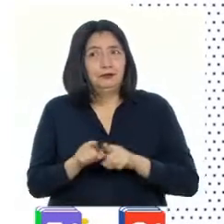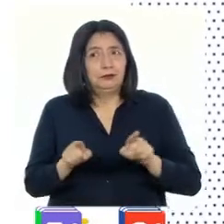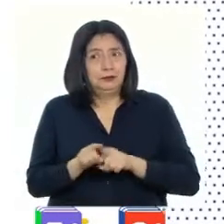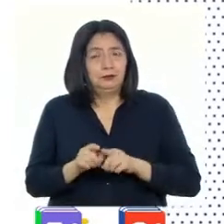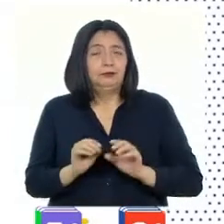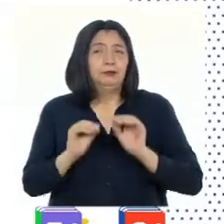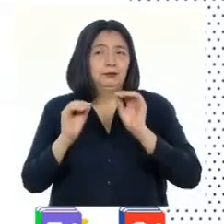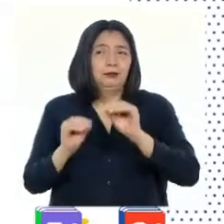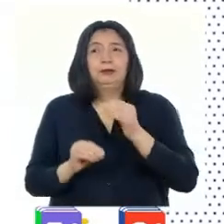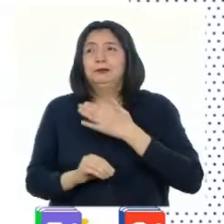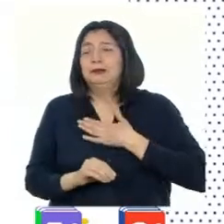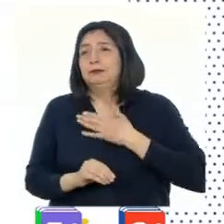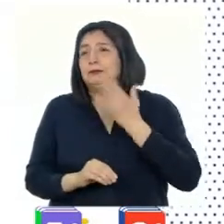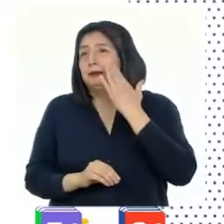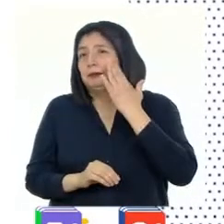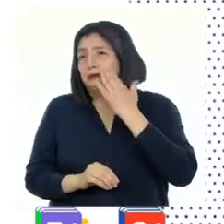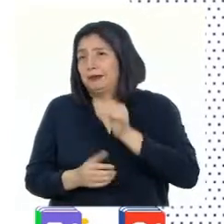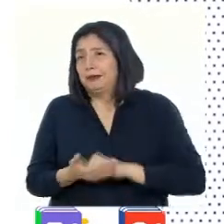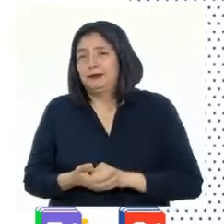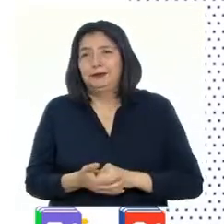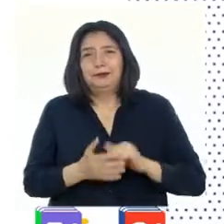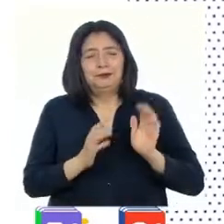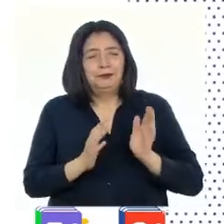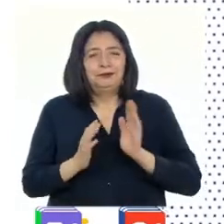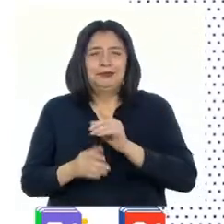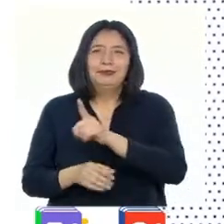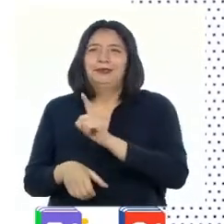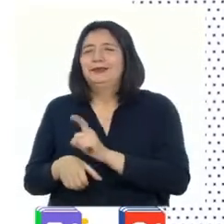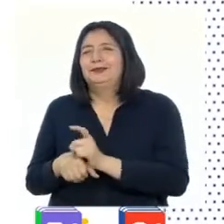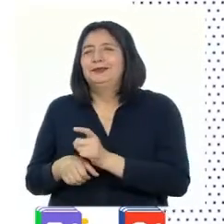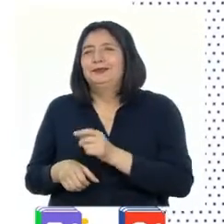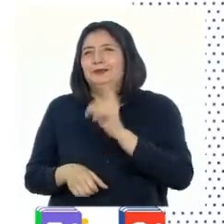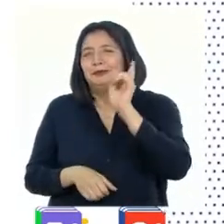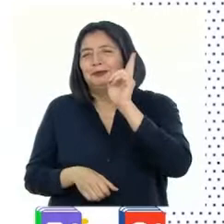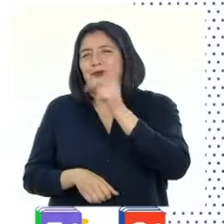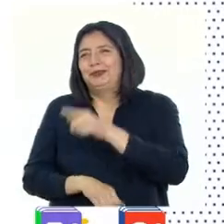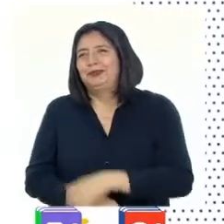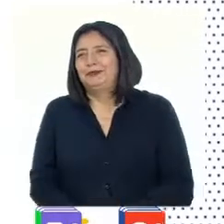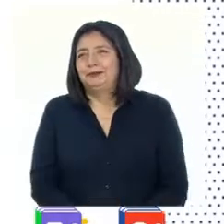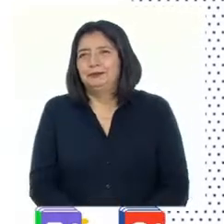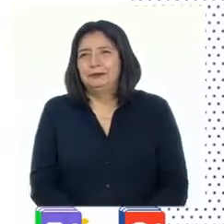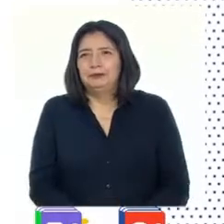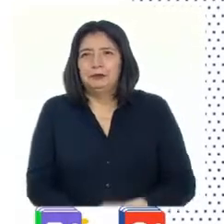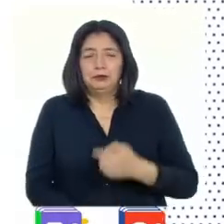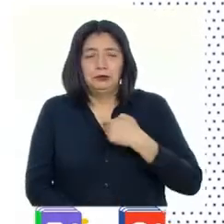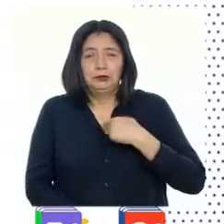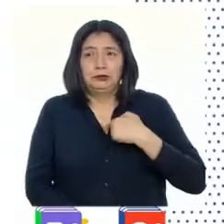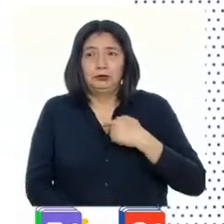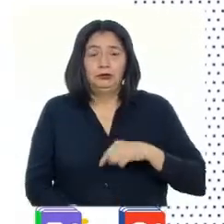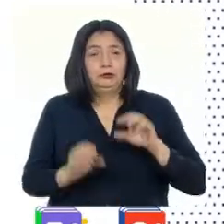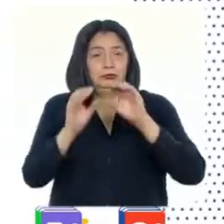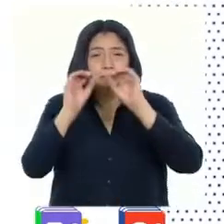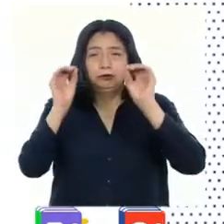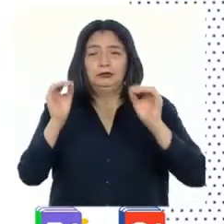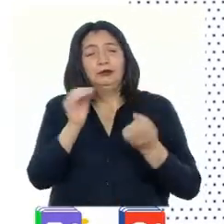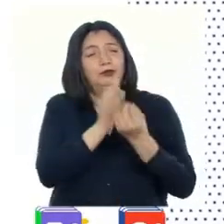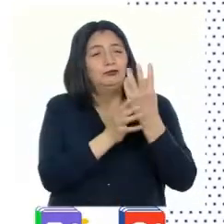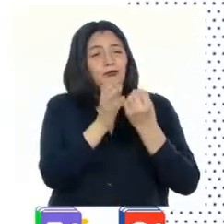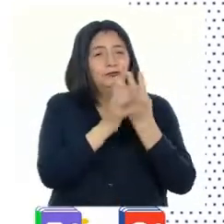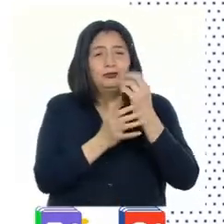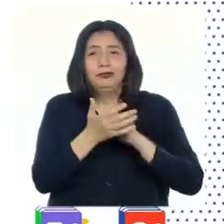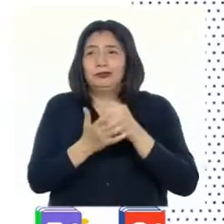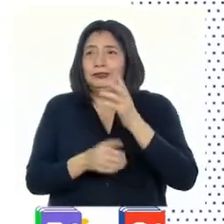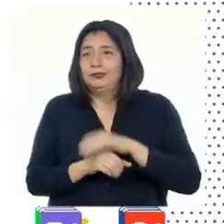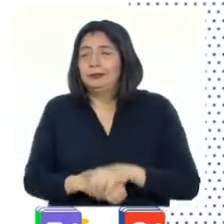pondré a mi mamá preparando sus clases porque es maestra. Voy a adornar con flores,